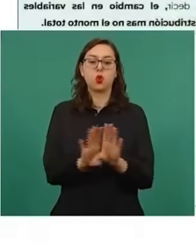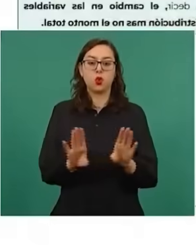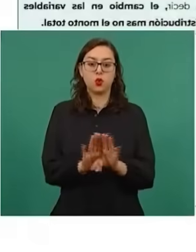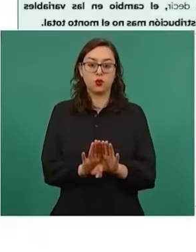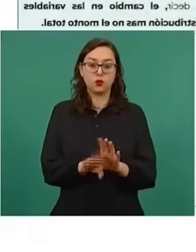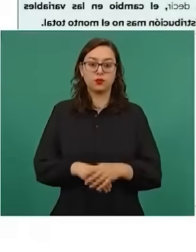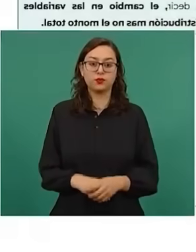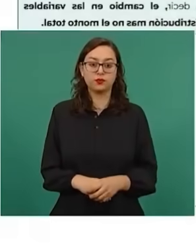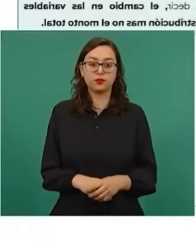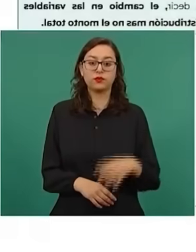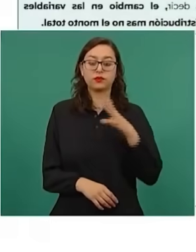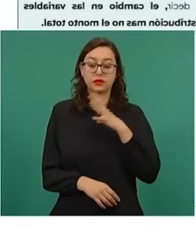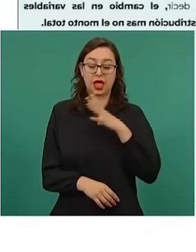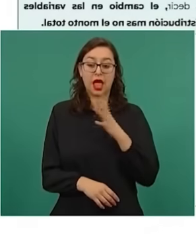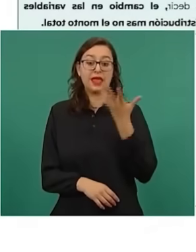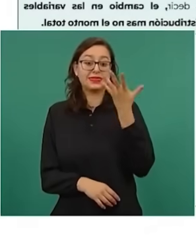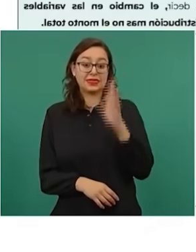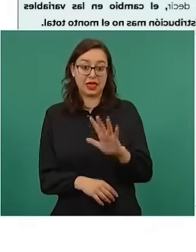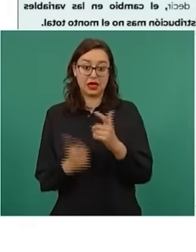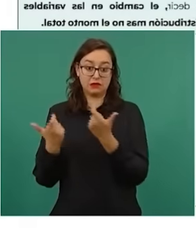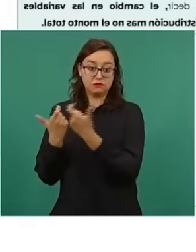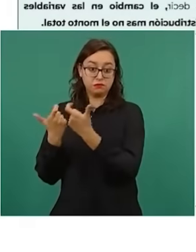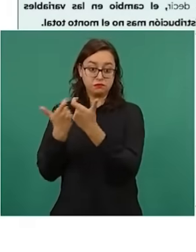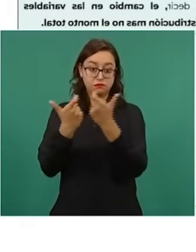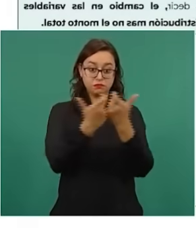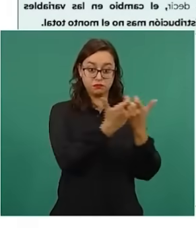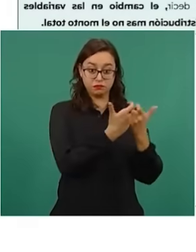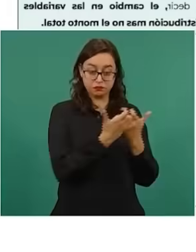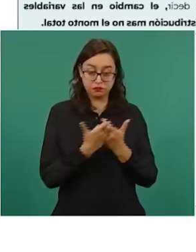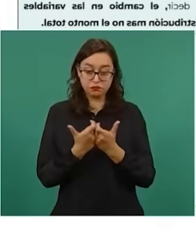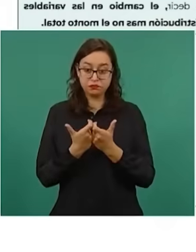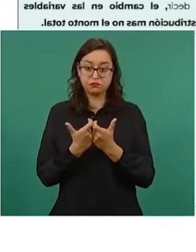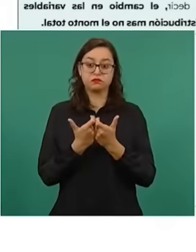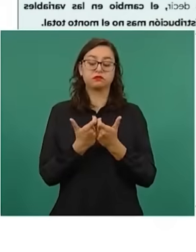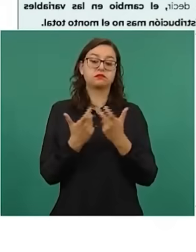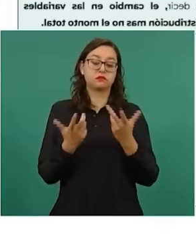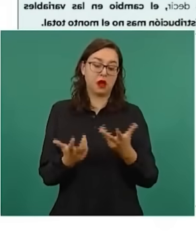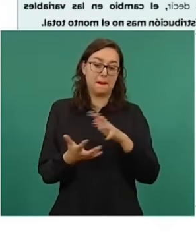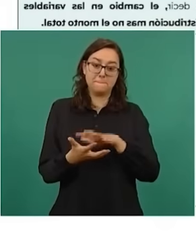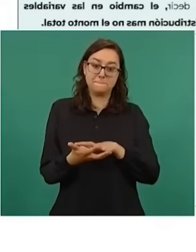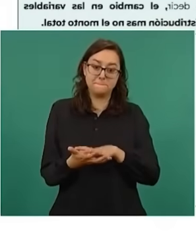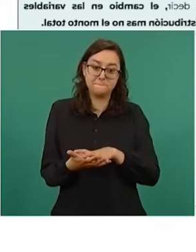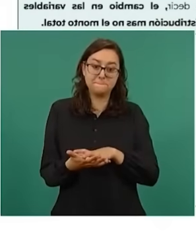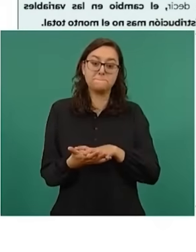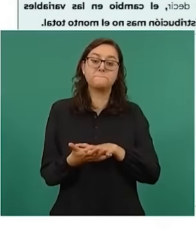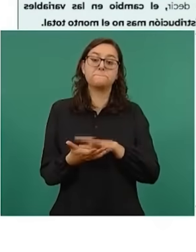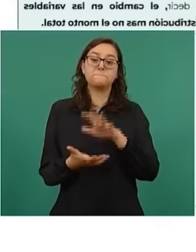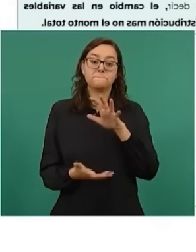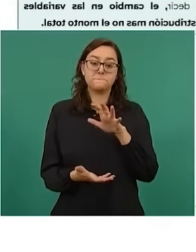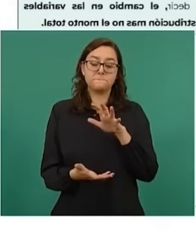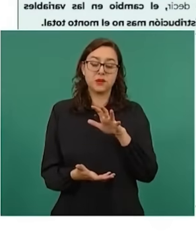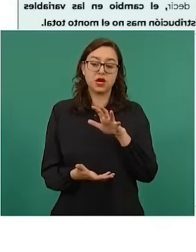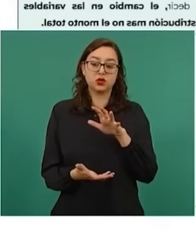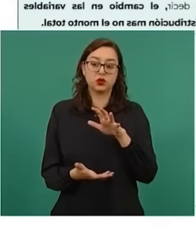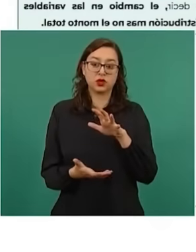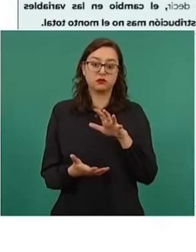tontería que estaban diciendo porque miren aquí en México estábamos subiendo las tasas de interés porque ya habíamos la inflación empezado a subir y aquí patitas